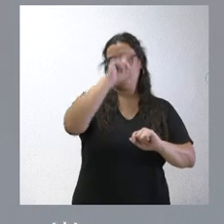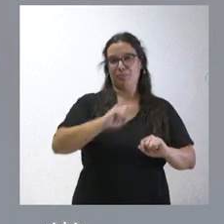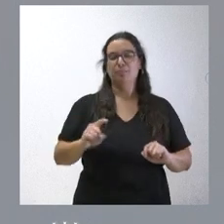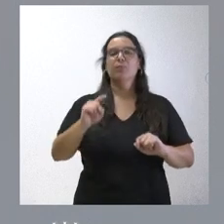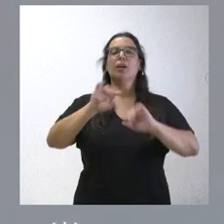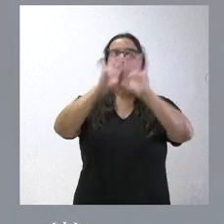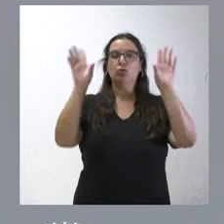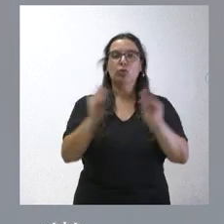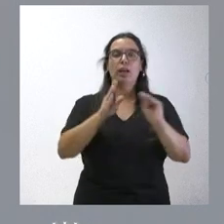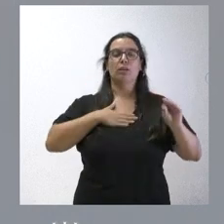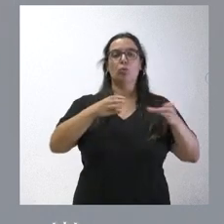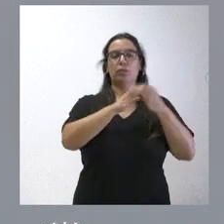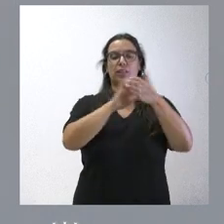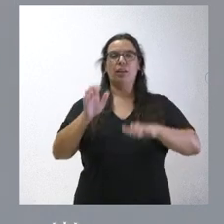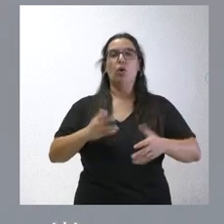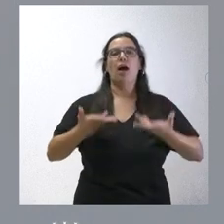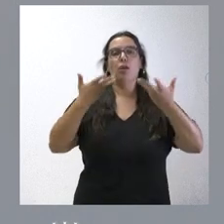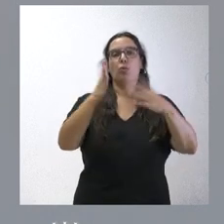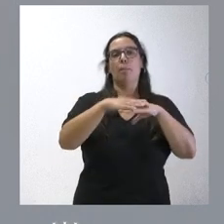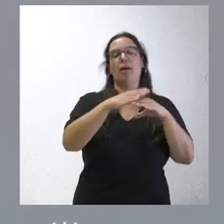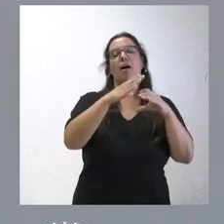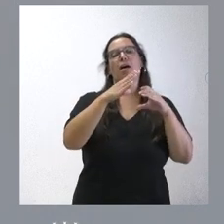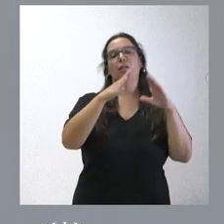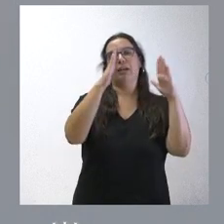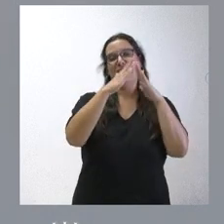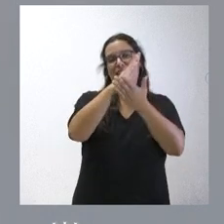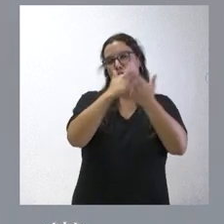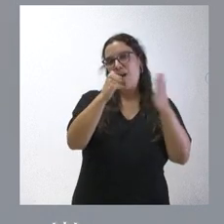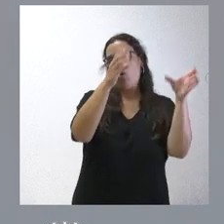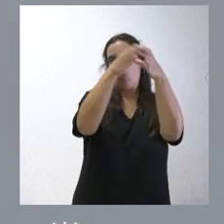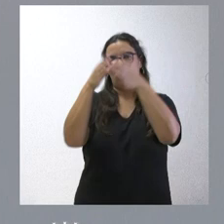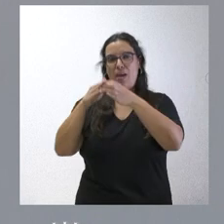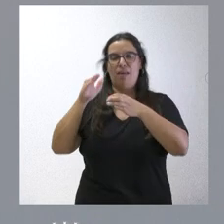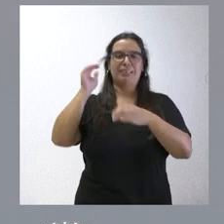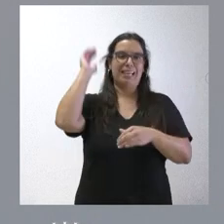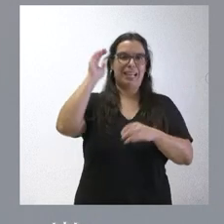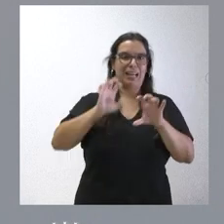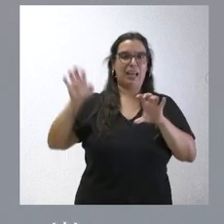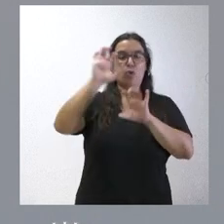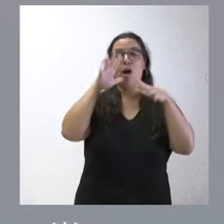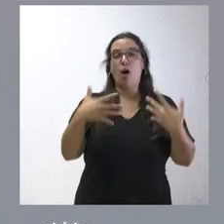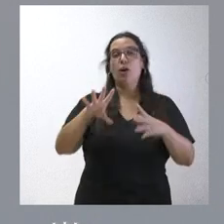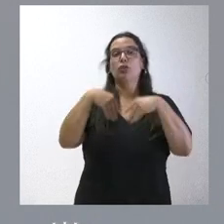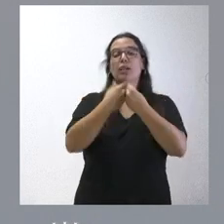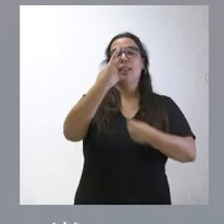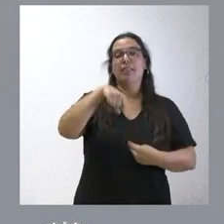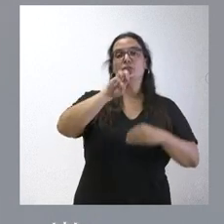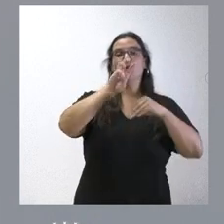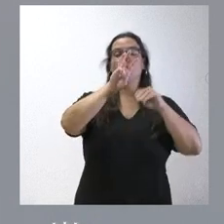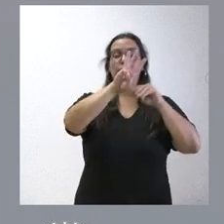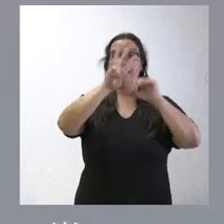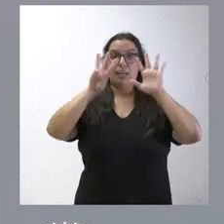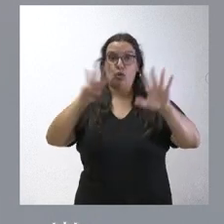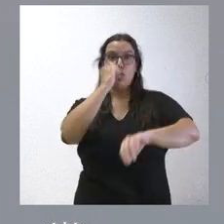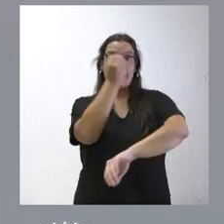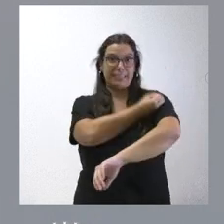ayudas de la junta de castillería a las comunidades en el exterior en la actualidad existen 138 de estas entidades escritas